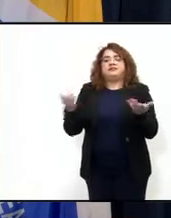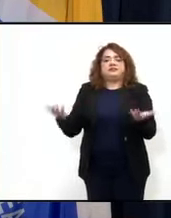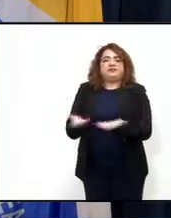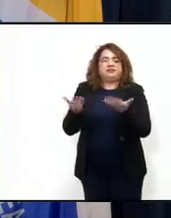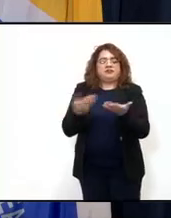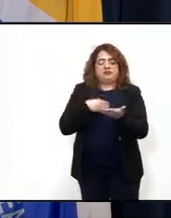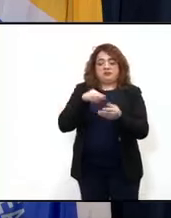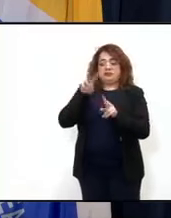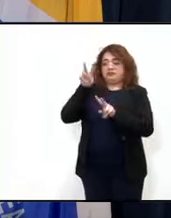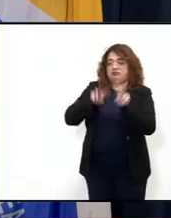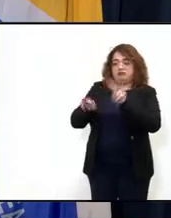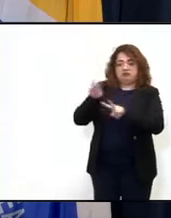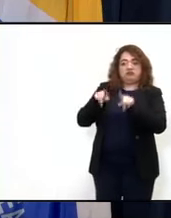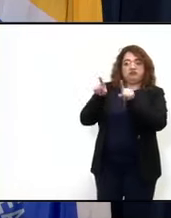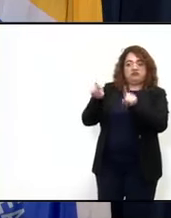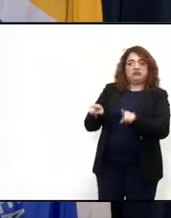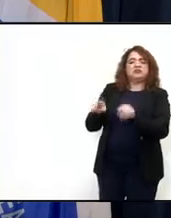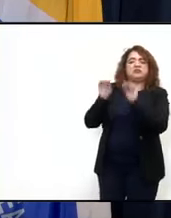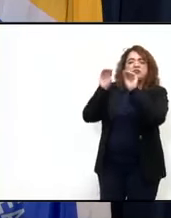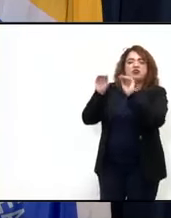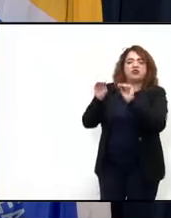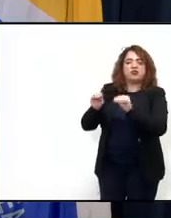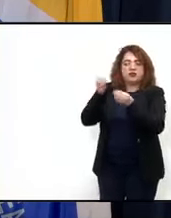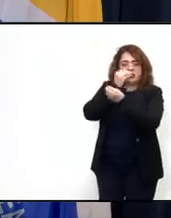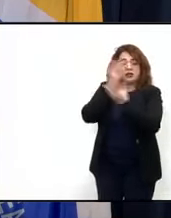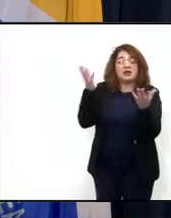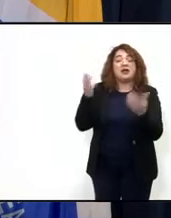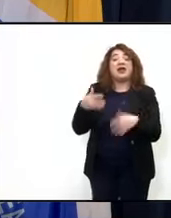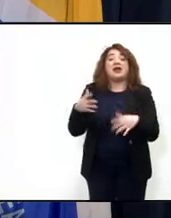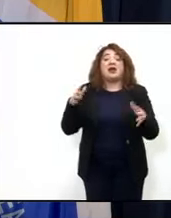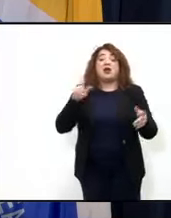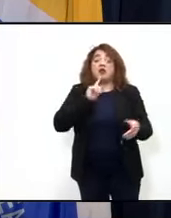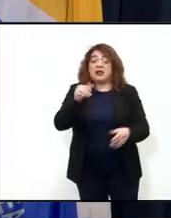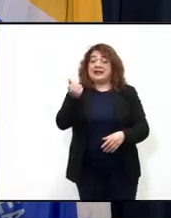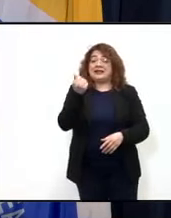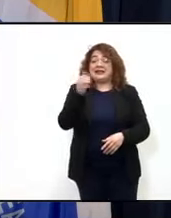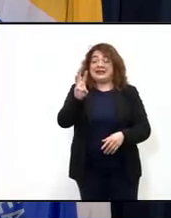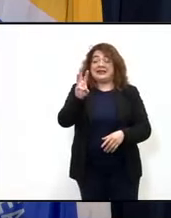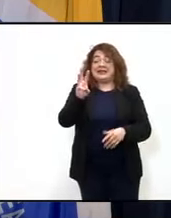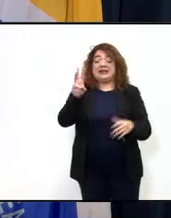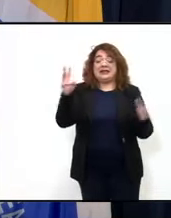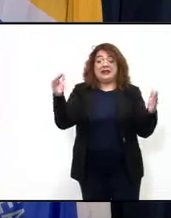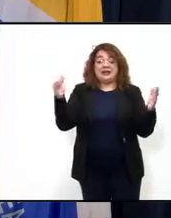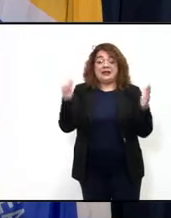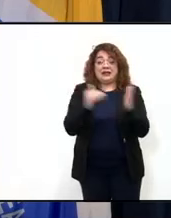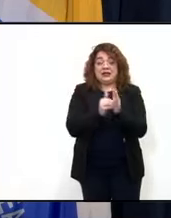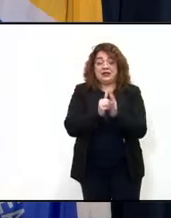del condado. En general, el 16% de nuestra población